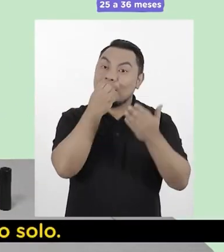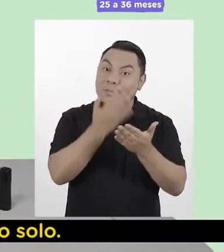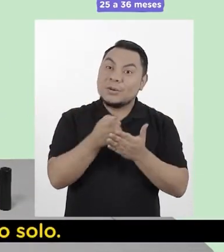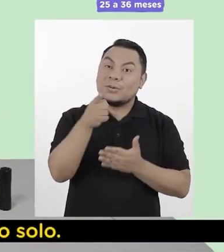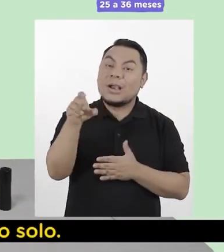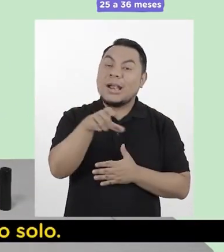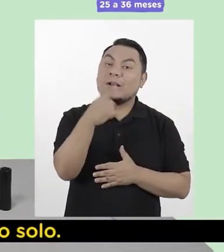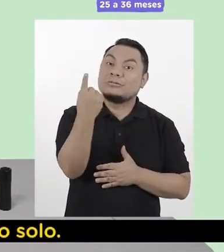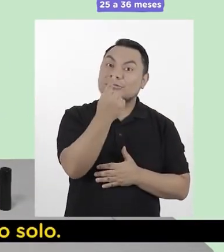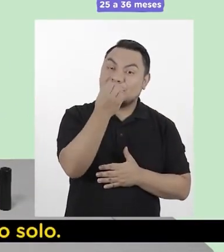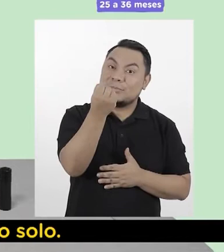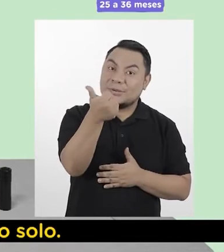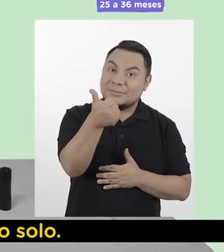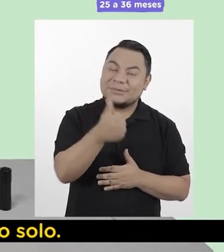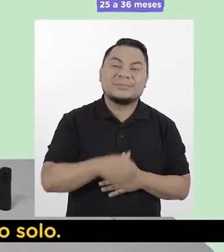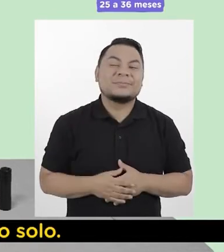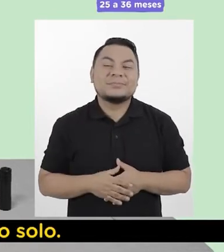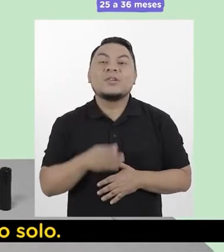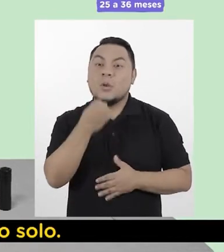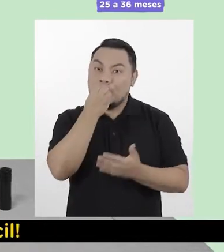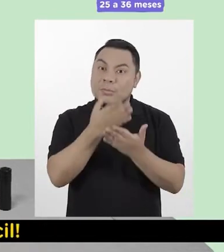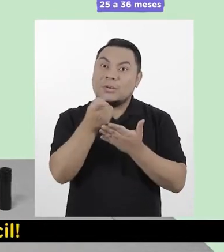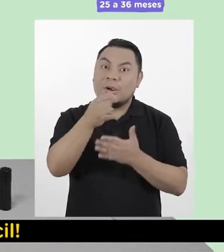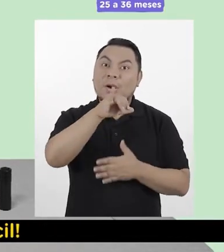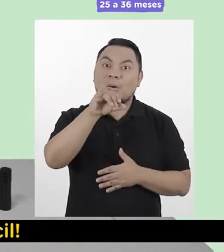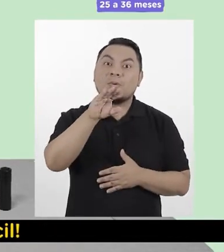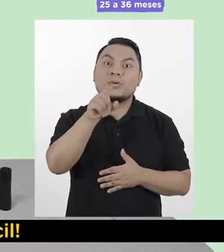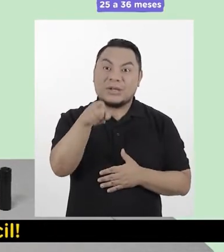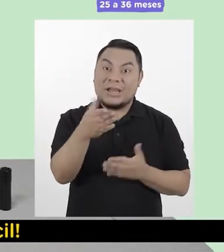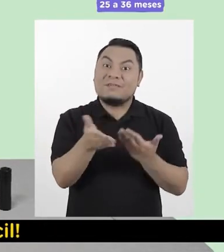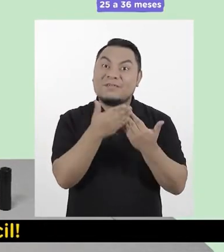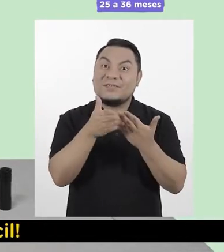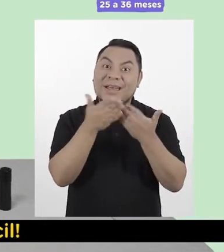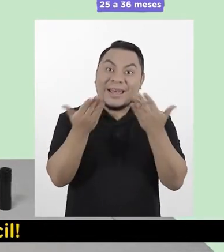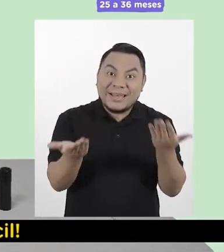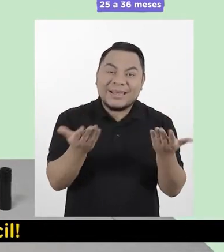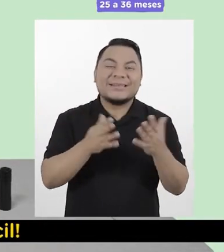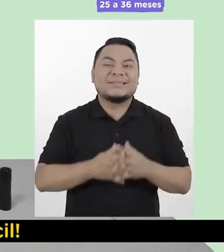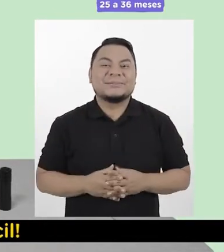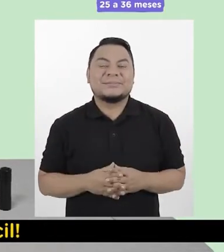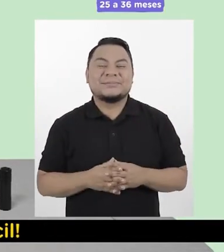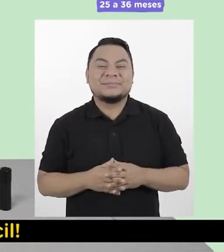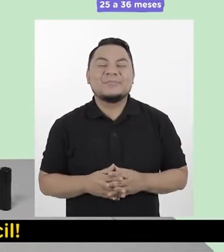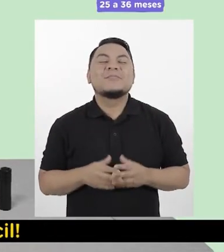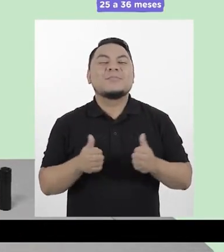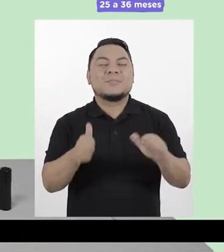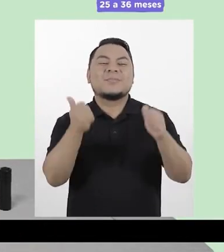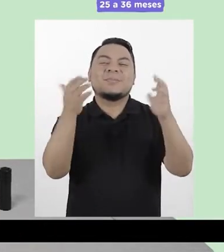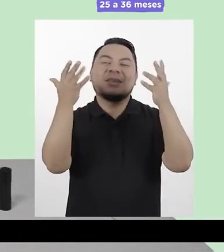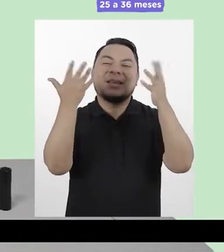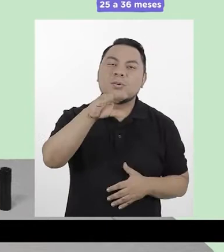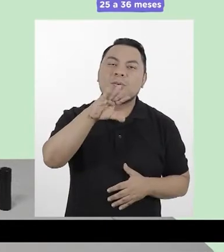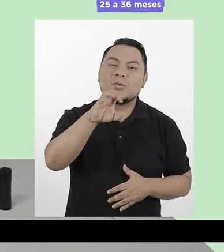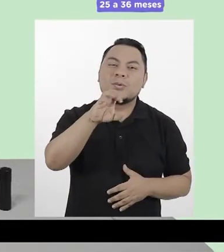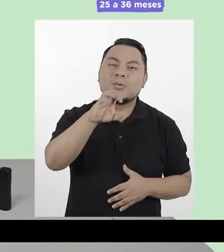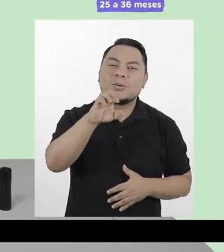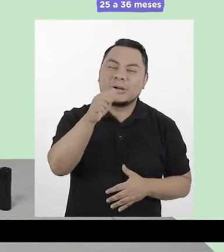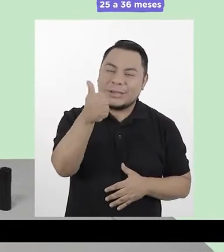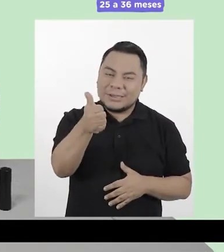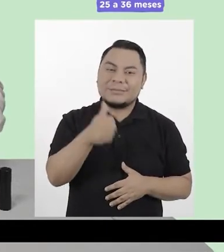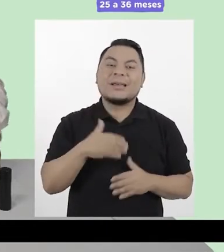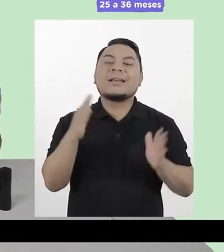Muy bien, Jorge, lo estás haciendo solo. Muy bien, Jorge, así es más fácil. ¡Eso